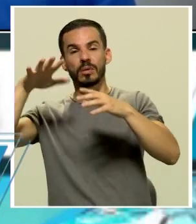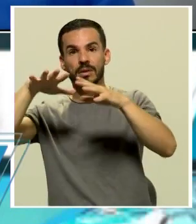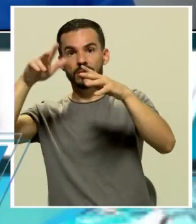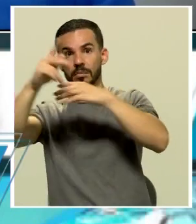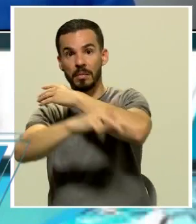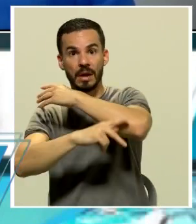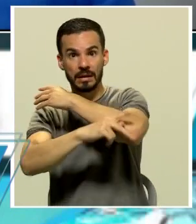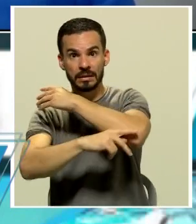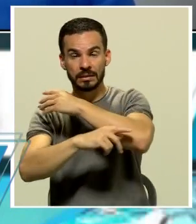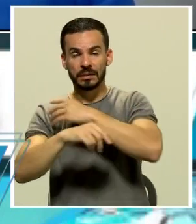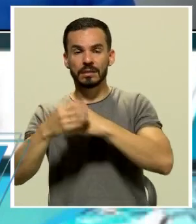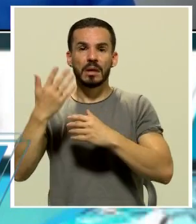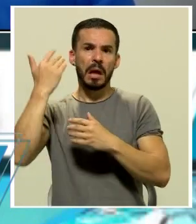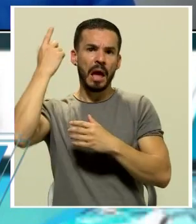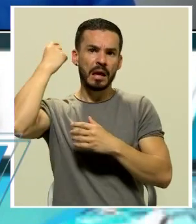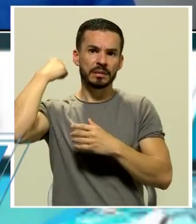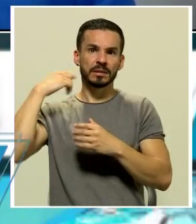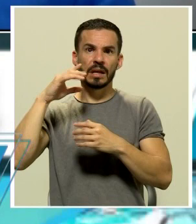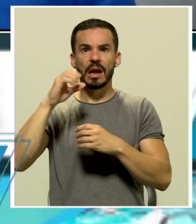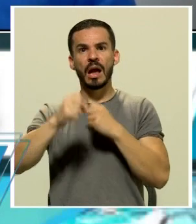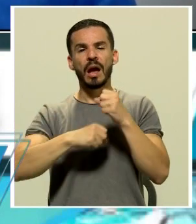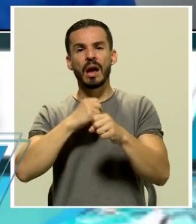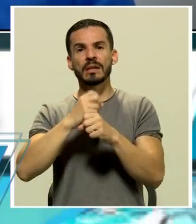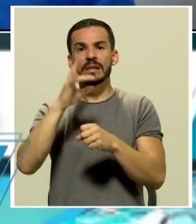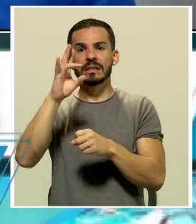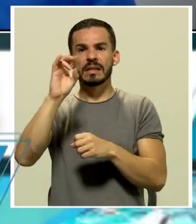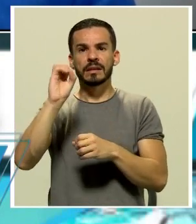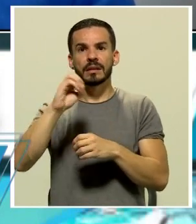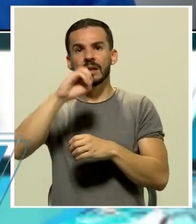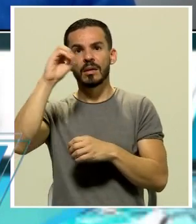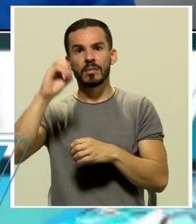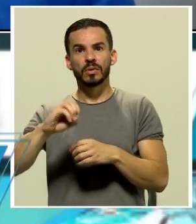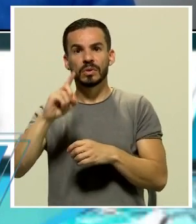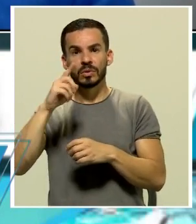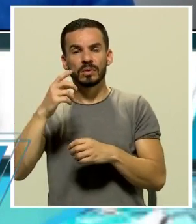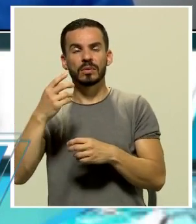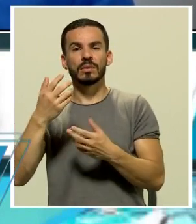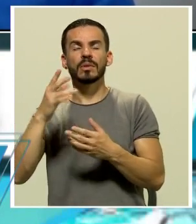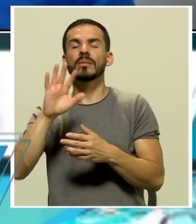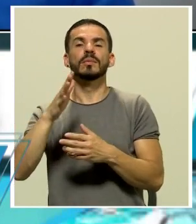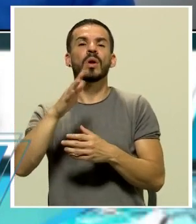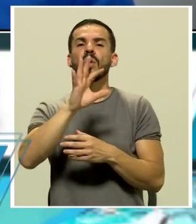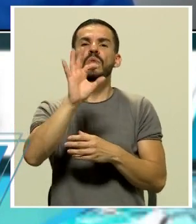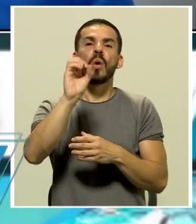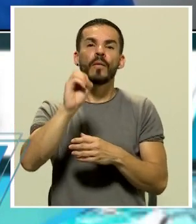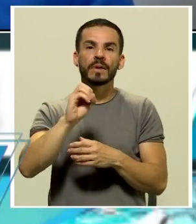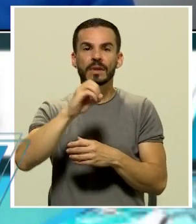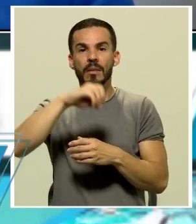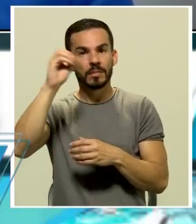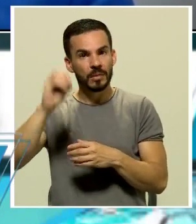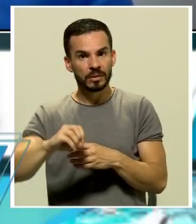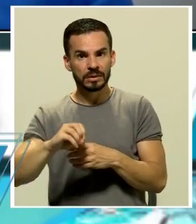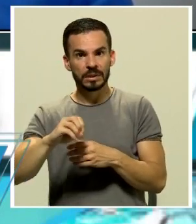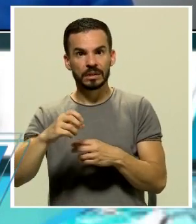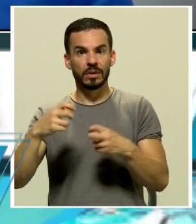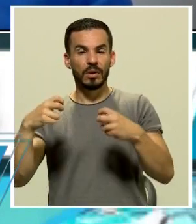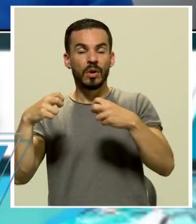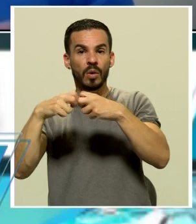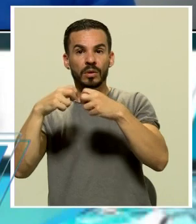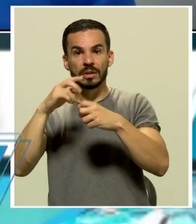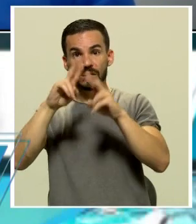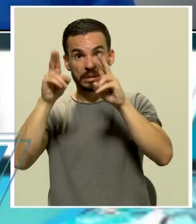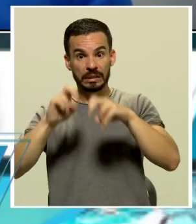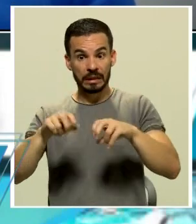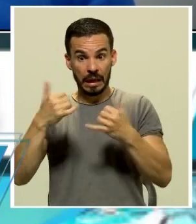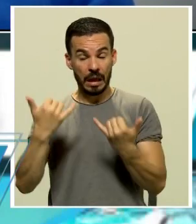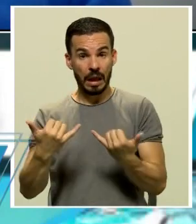unos años constituía el 70% del costo de una conexión, el 90% del costo de una conexión a Internet.